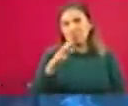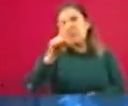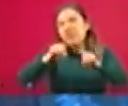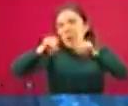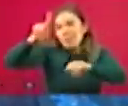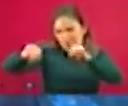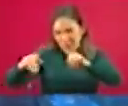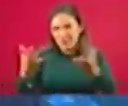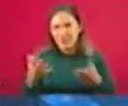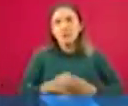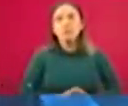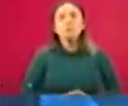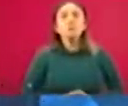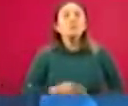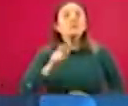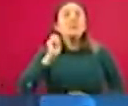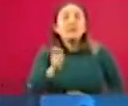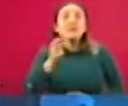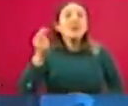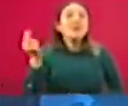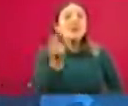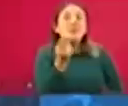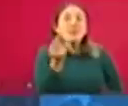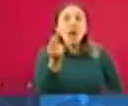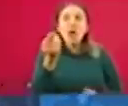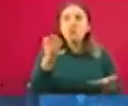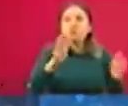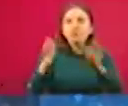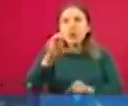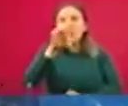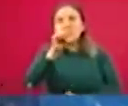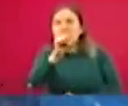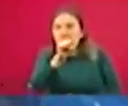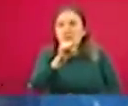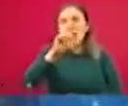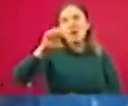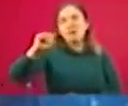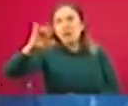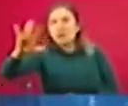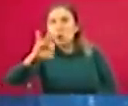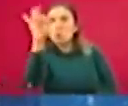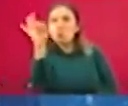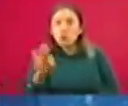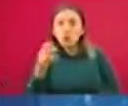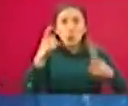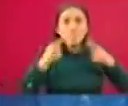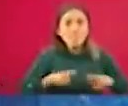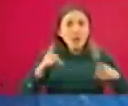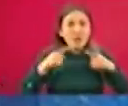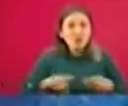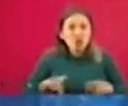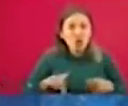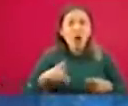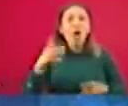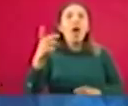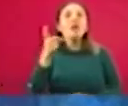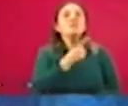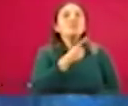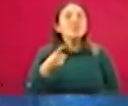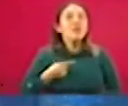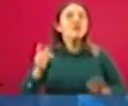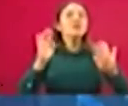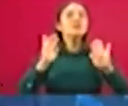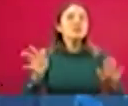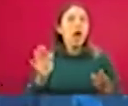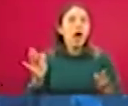muchas enfermedades epidémicas, en donde se debe reconocer como sospechosa toda persona que